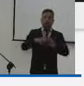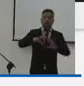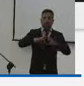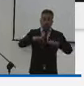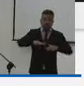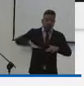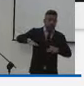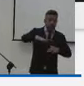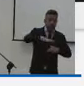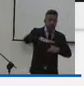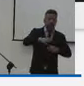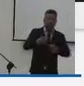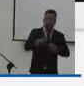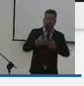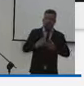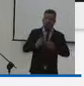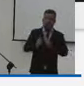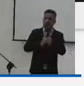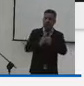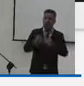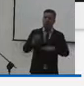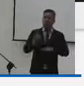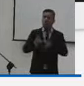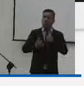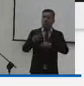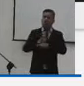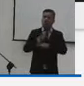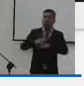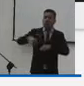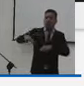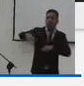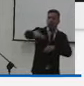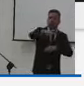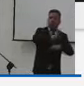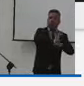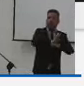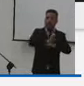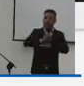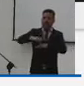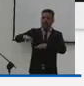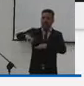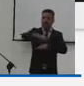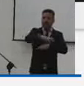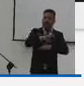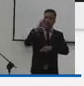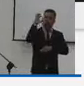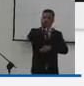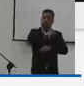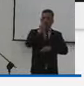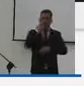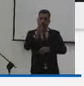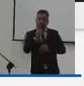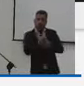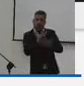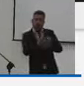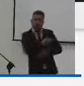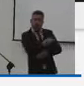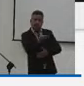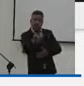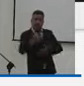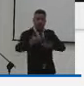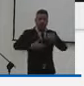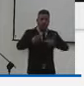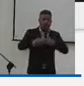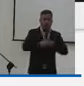basado en los reportes que nos dan las entidades territoriales esto con el fin de identificar el estado actual de la infraestructura